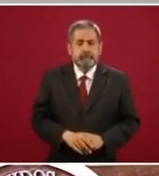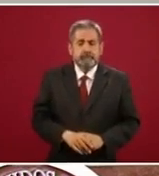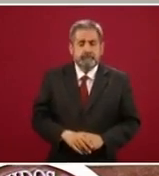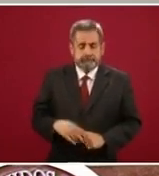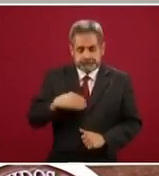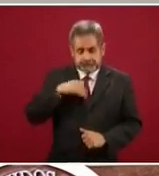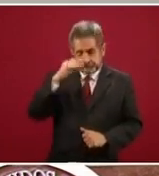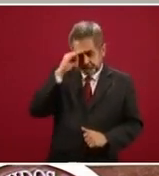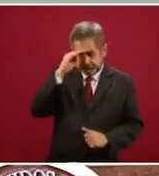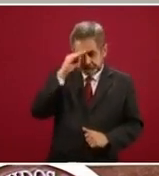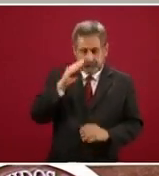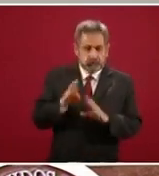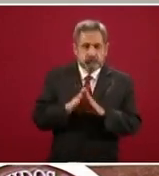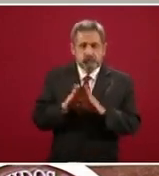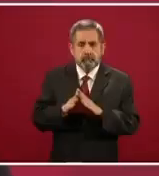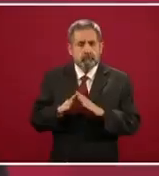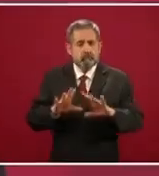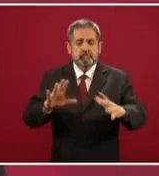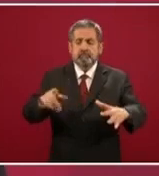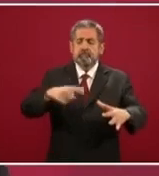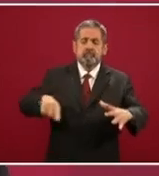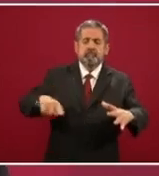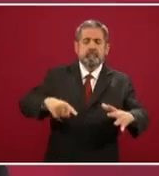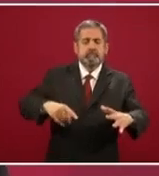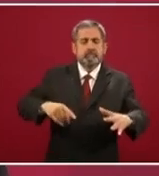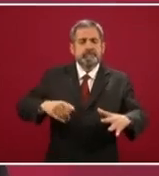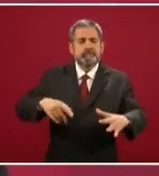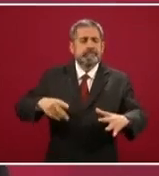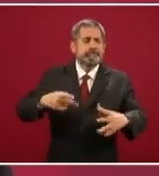Buscar vivir en una sociedad mejor,